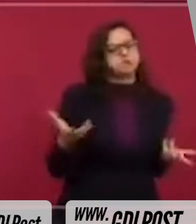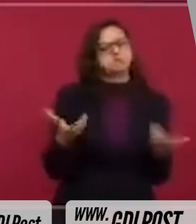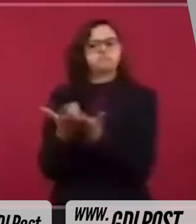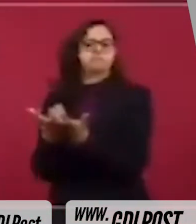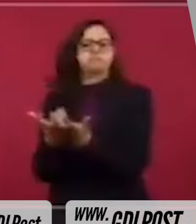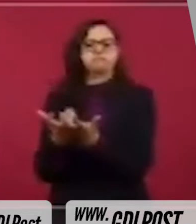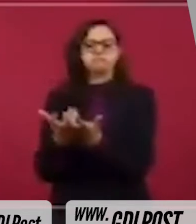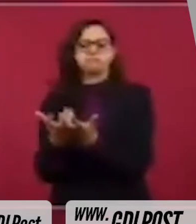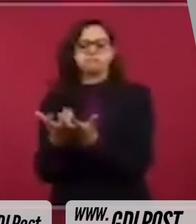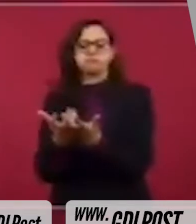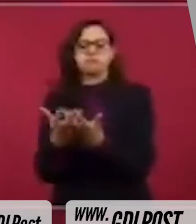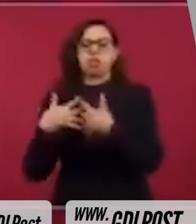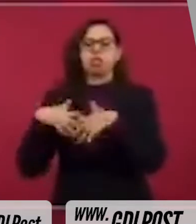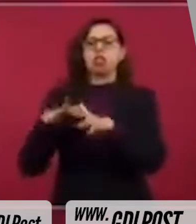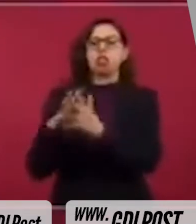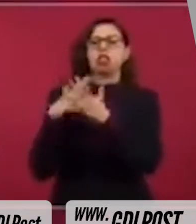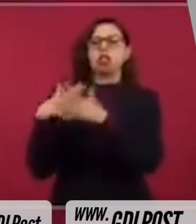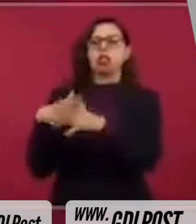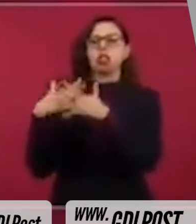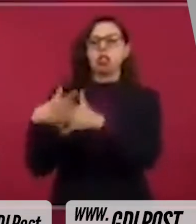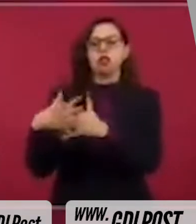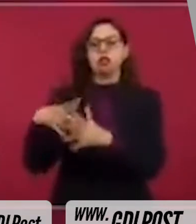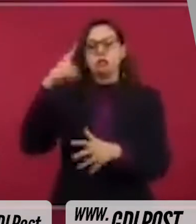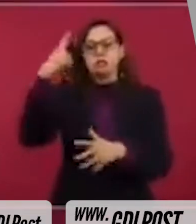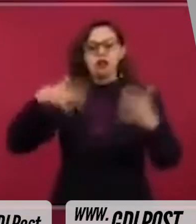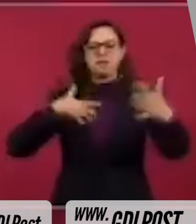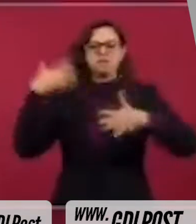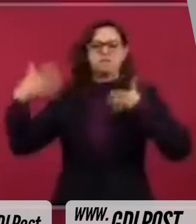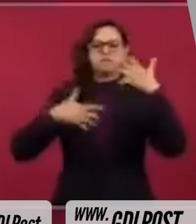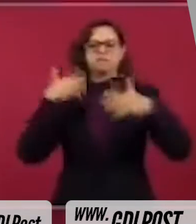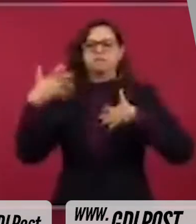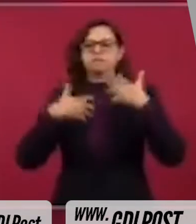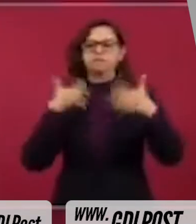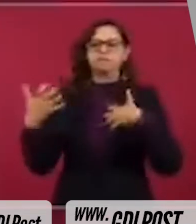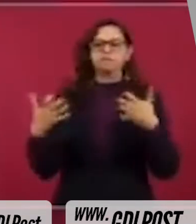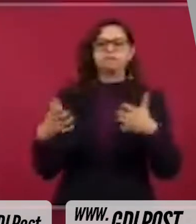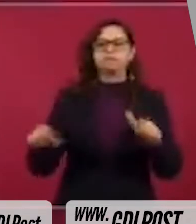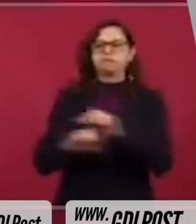es hacer un espectáculo